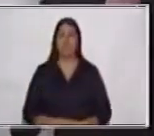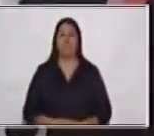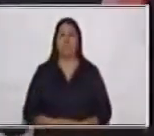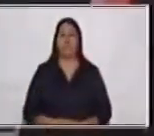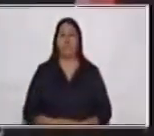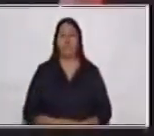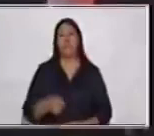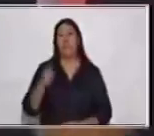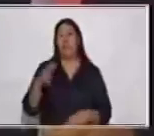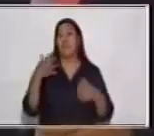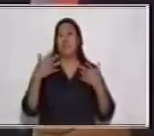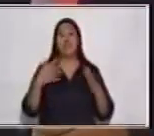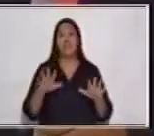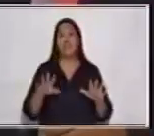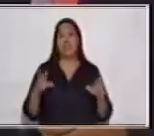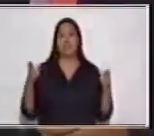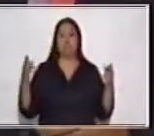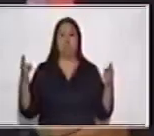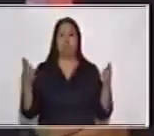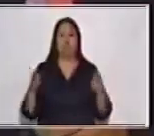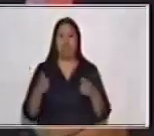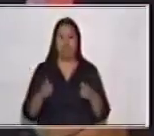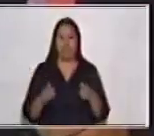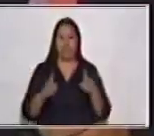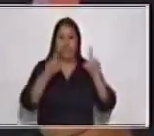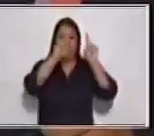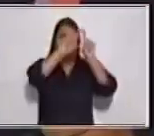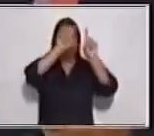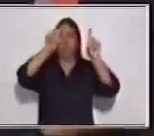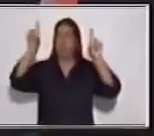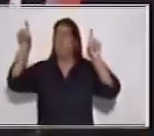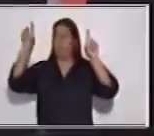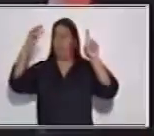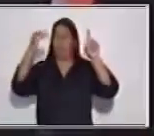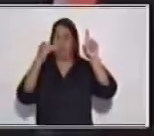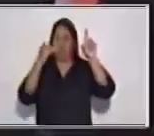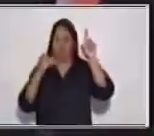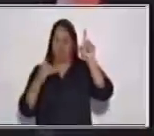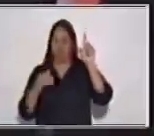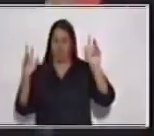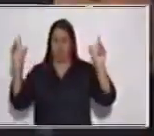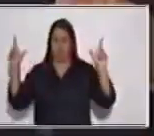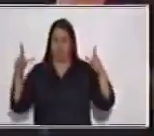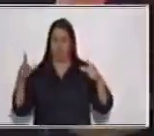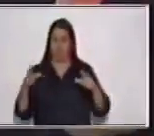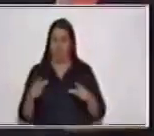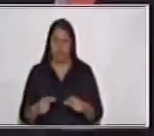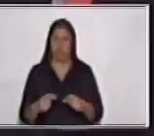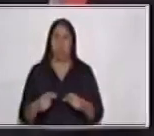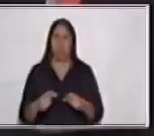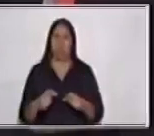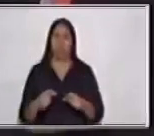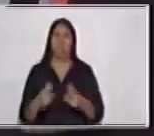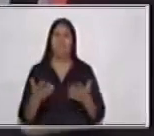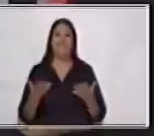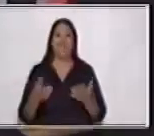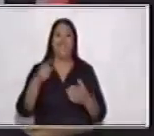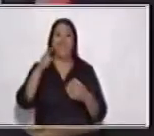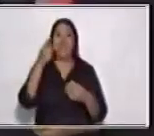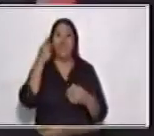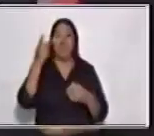tenemos reducida una ecuación fraccionaria. Como usted se da cuenta, si sigue un